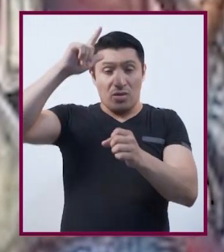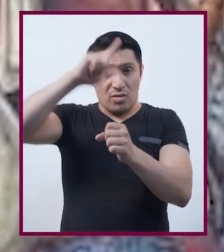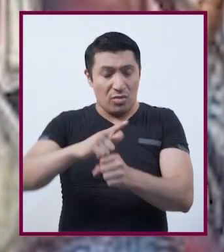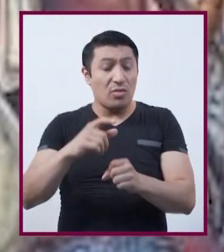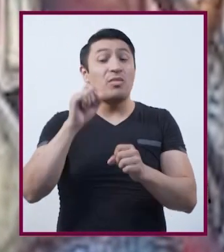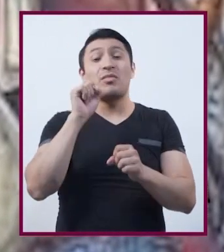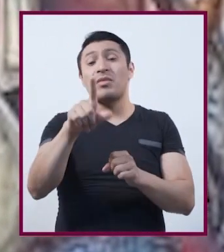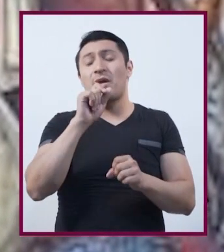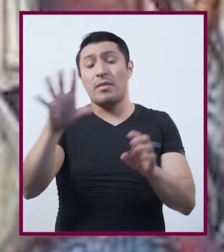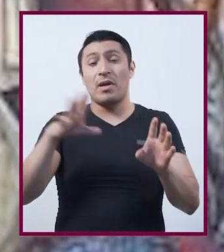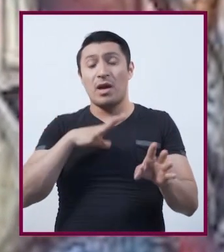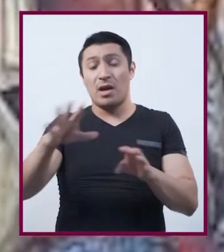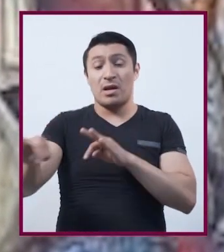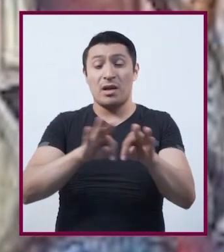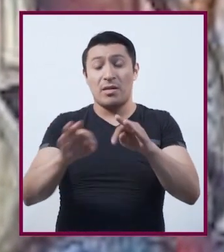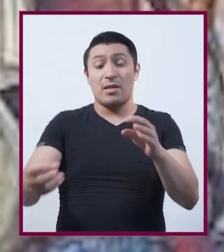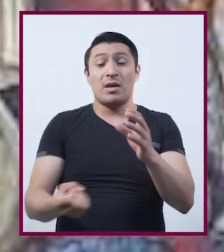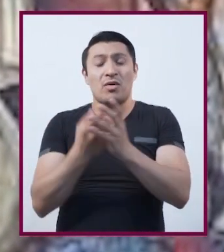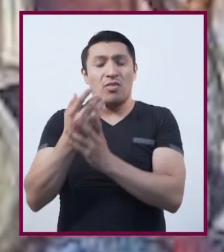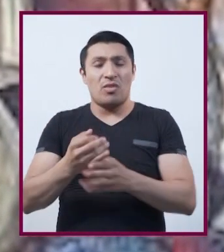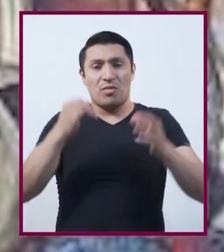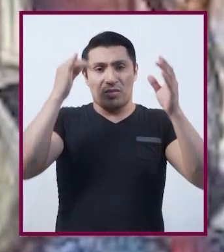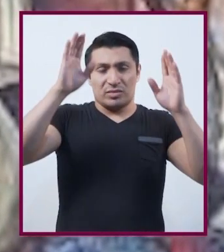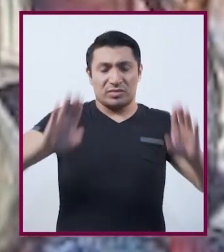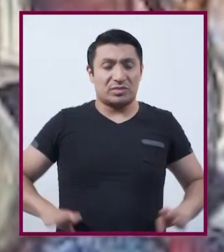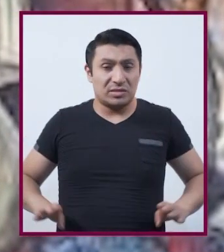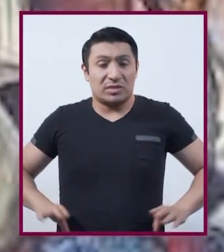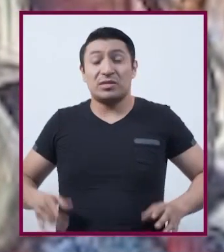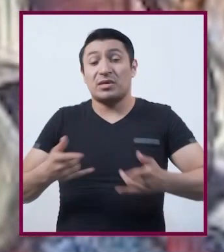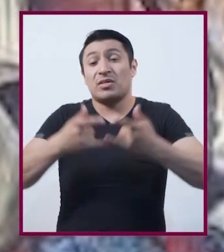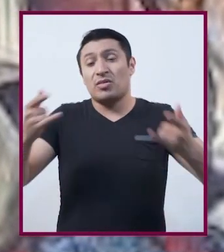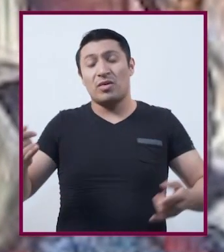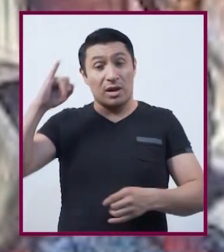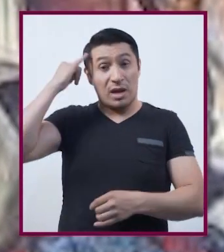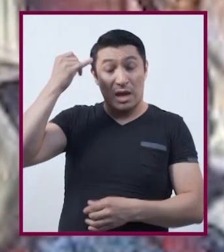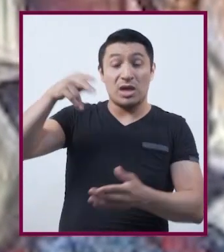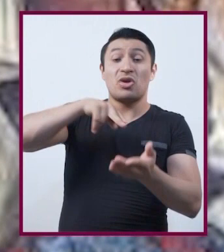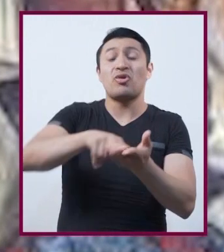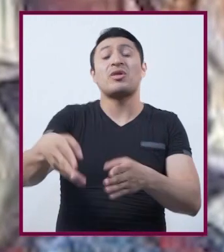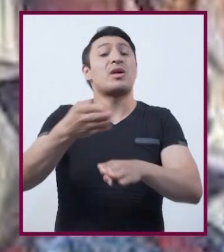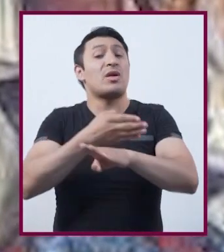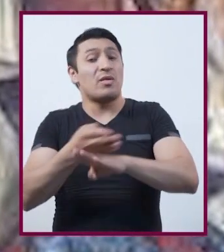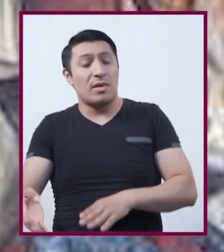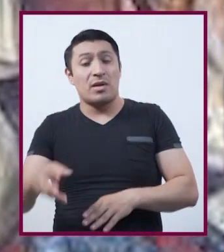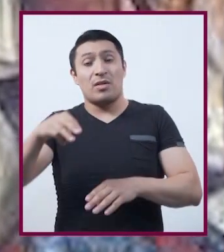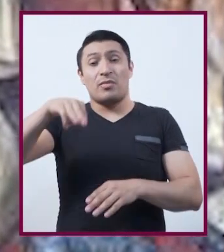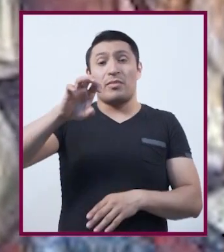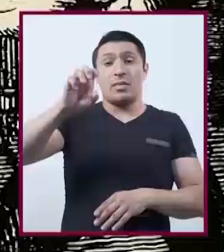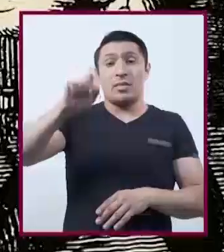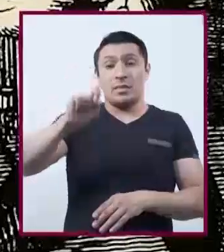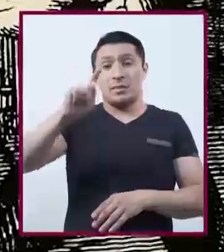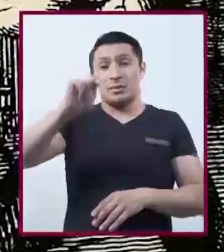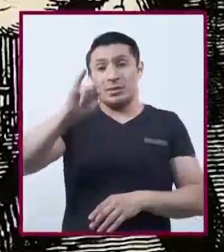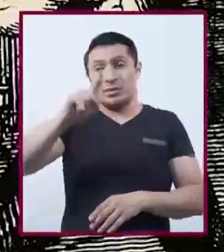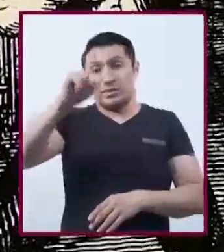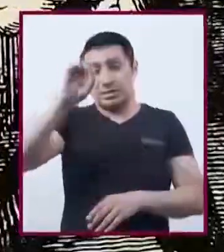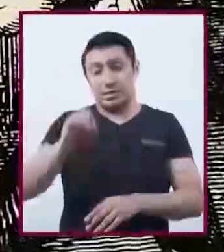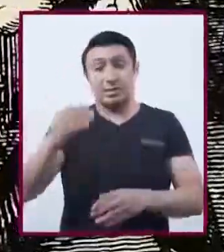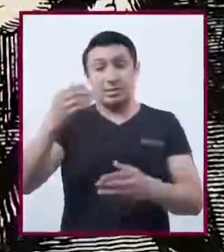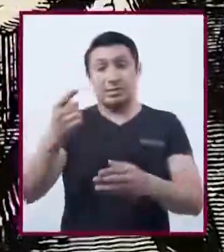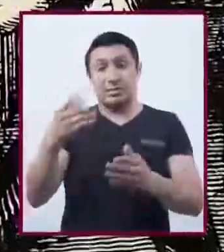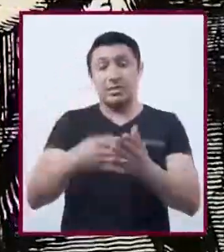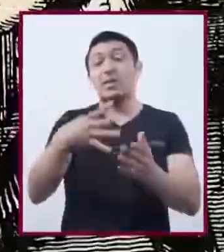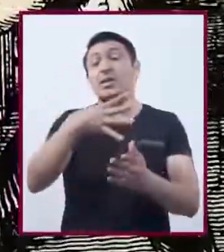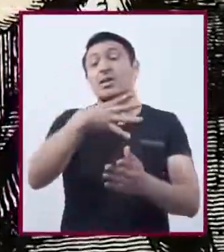Sin embargo, hoy continúan vigentes. Leyendo el libro de Galeano queda claro que no solo los españoles saquearon la